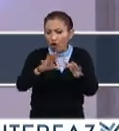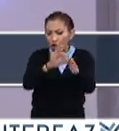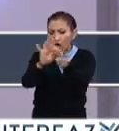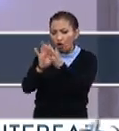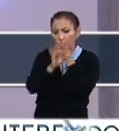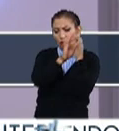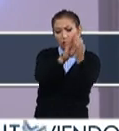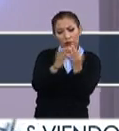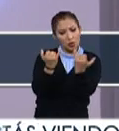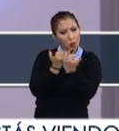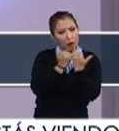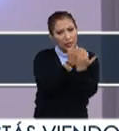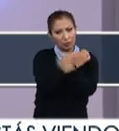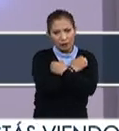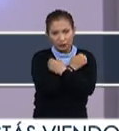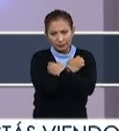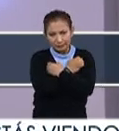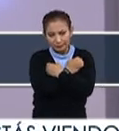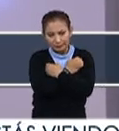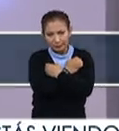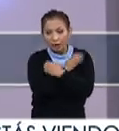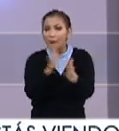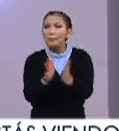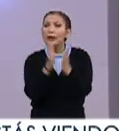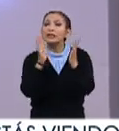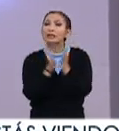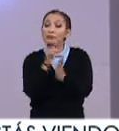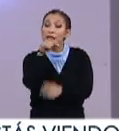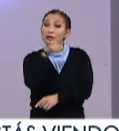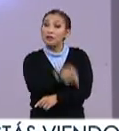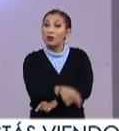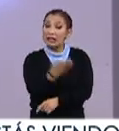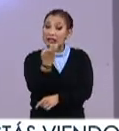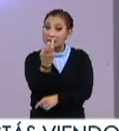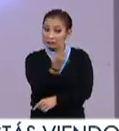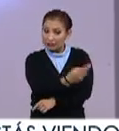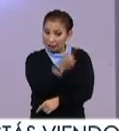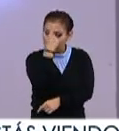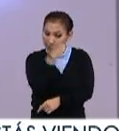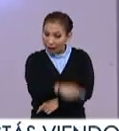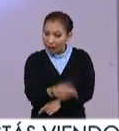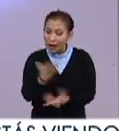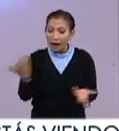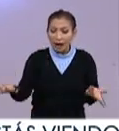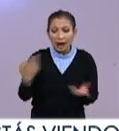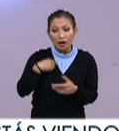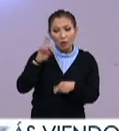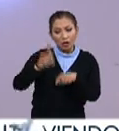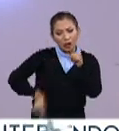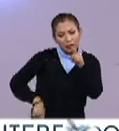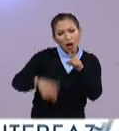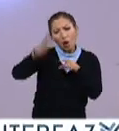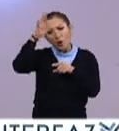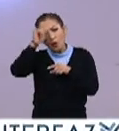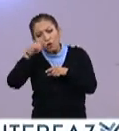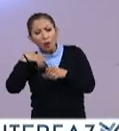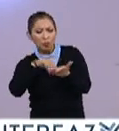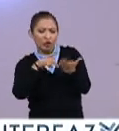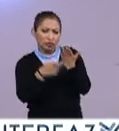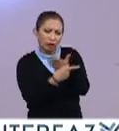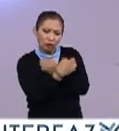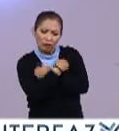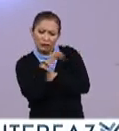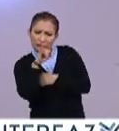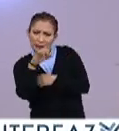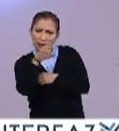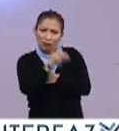y compartida la educación. La participación es la vía por la que se presta o se retira el consentimiento a un proyecto